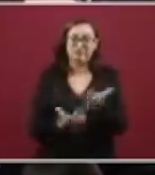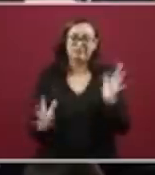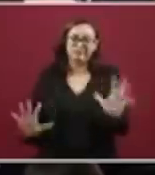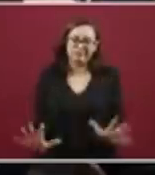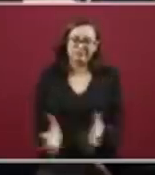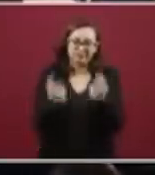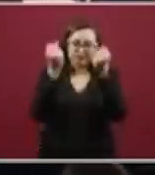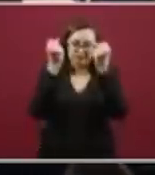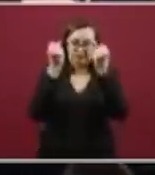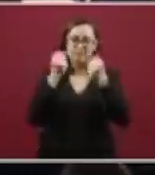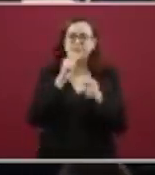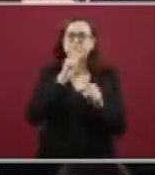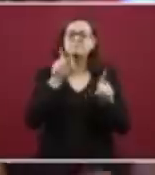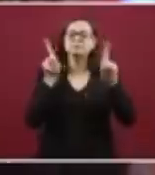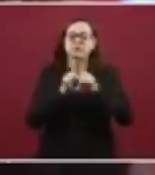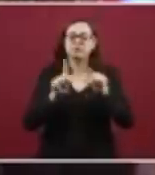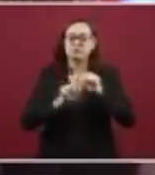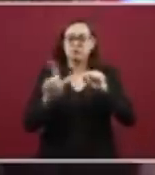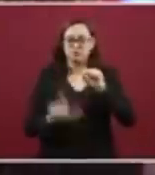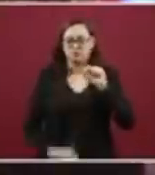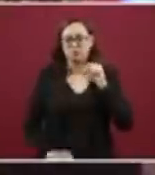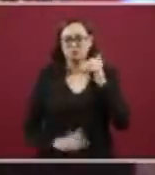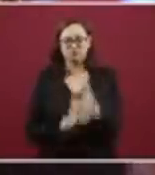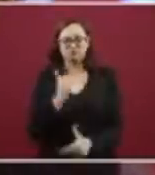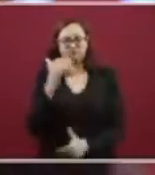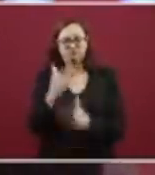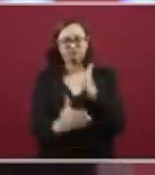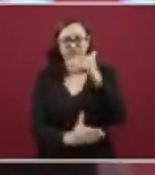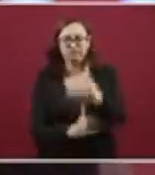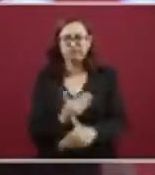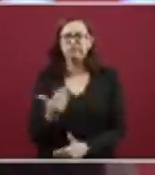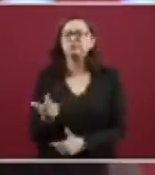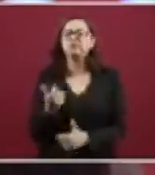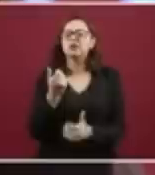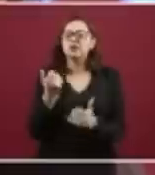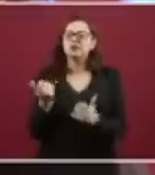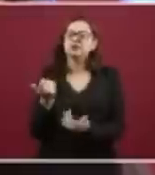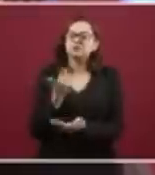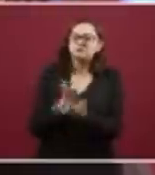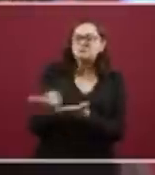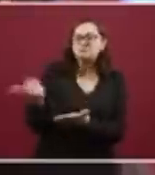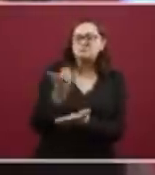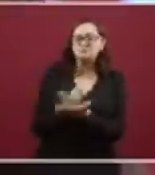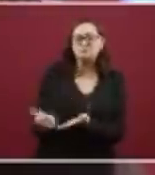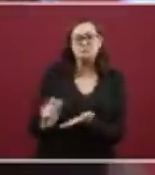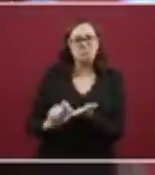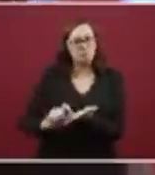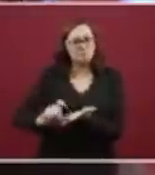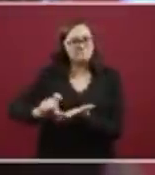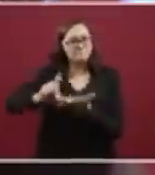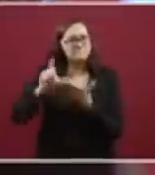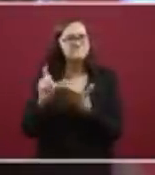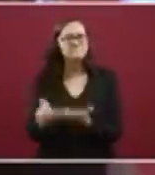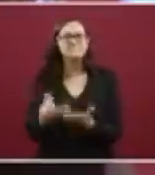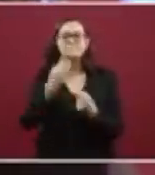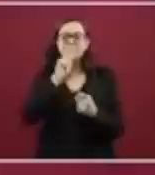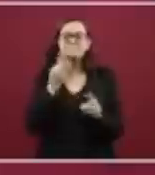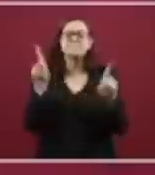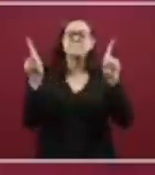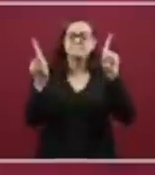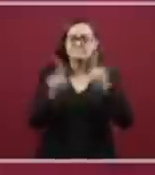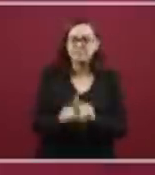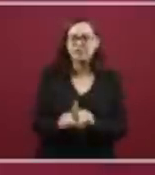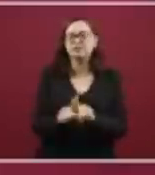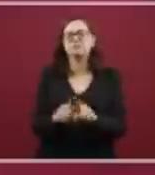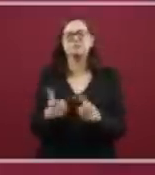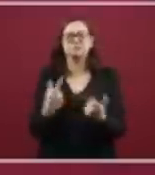ayudar a avanzar en el país, no solo para ir aumentando salarios y condiciones de trabajo, sino también como este diálogo